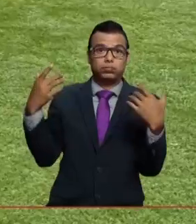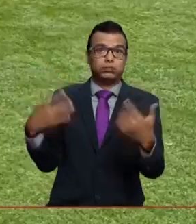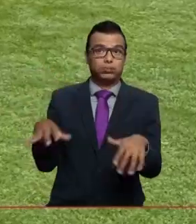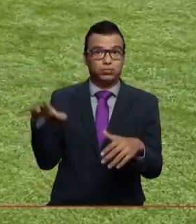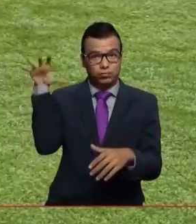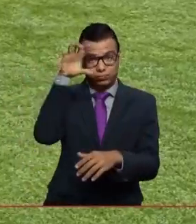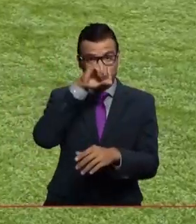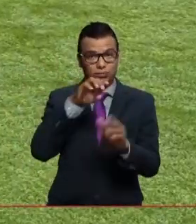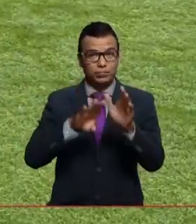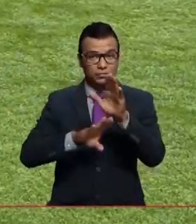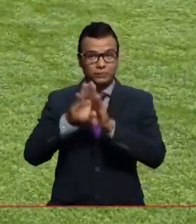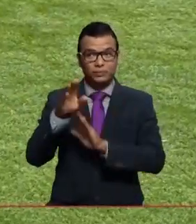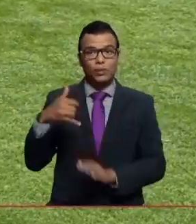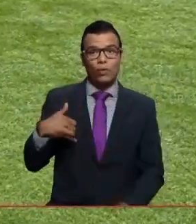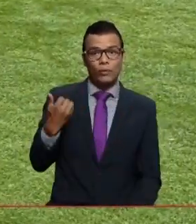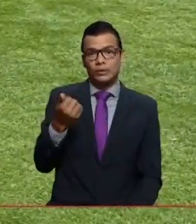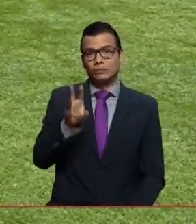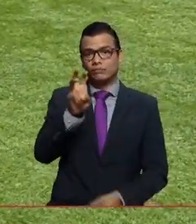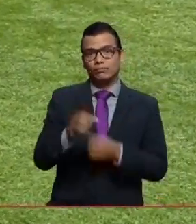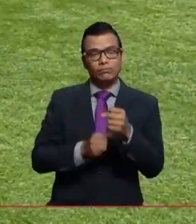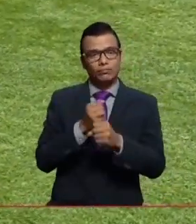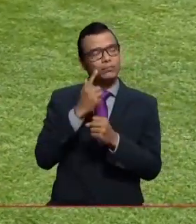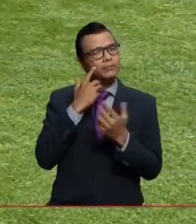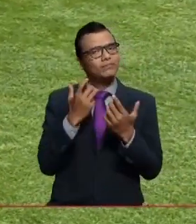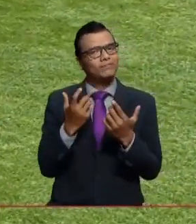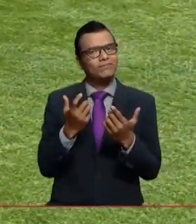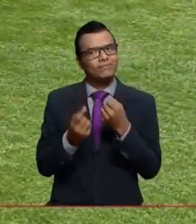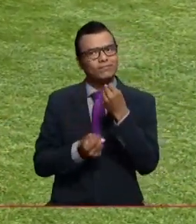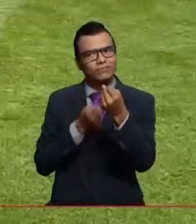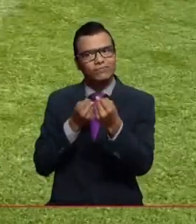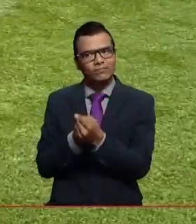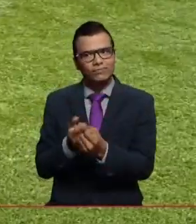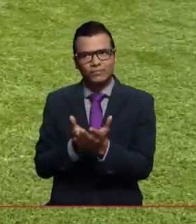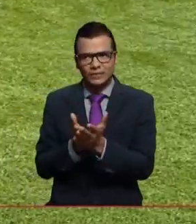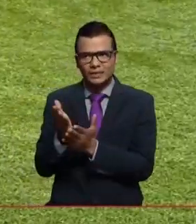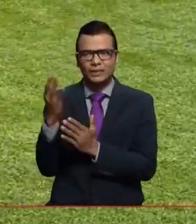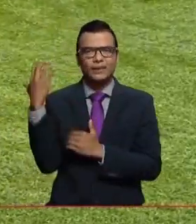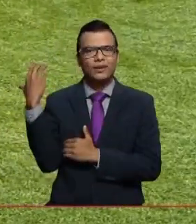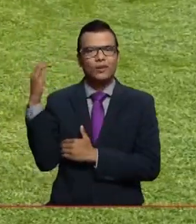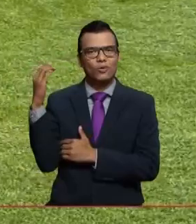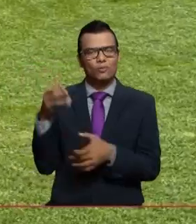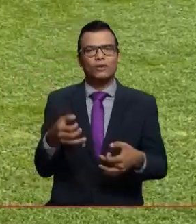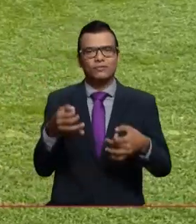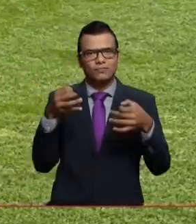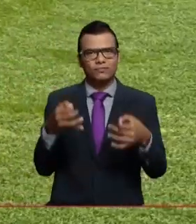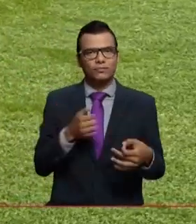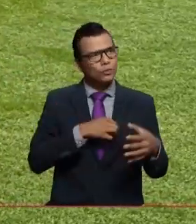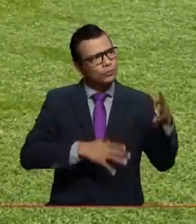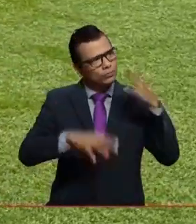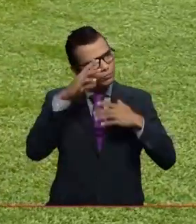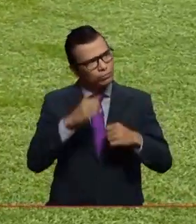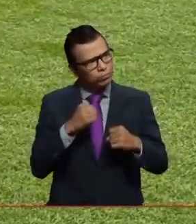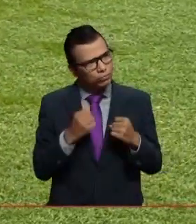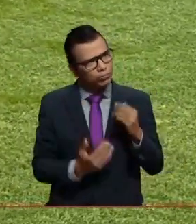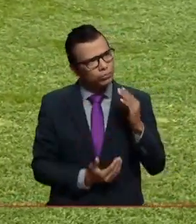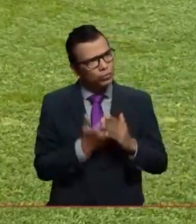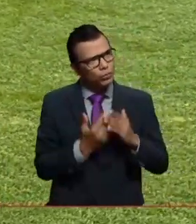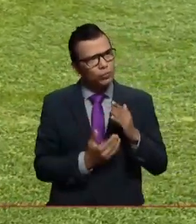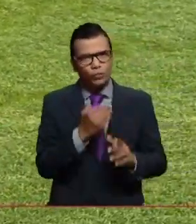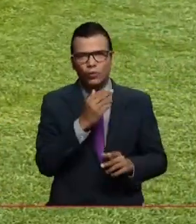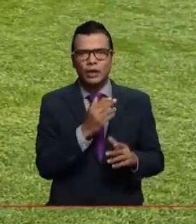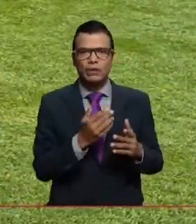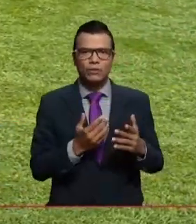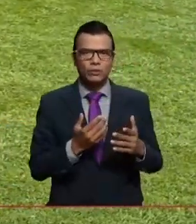la temporada. A sus 18 años espera seguir aportando el talento a la tricolor a medida que aprende de sus referentes, entre